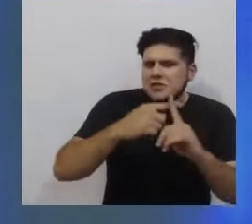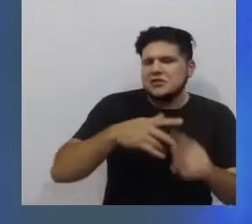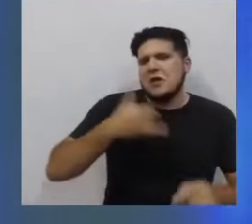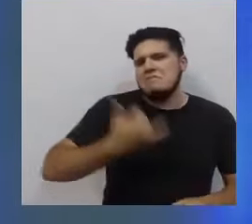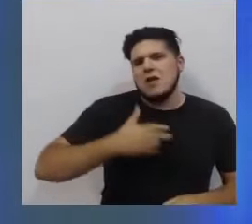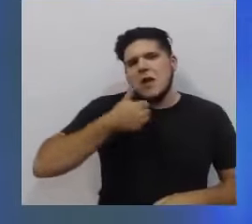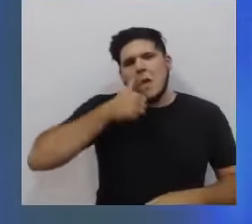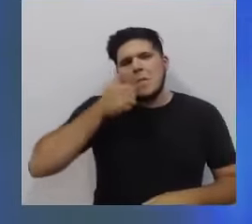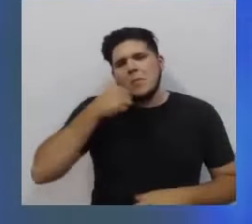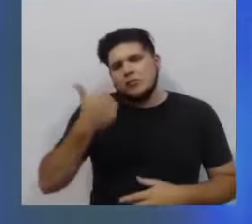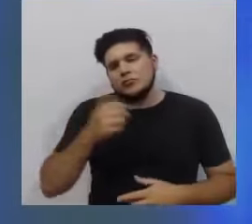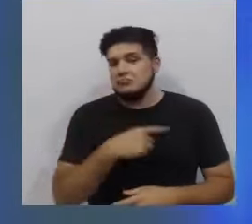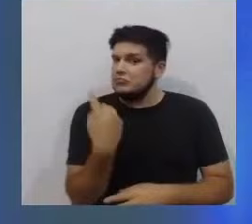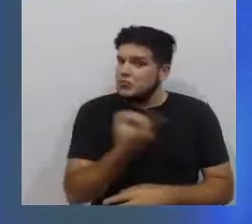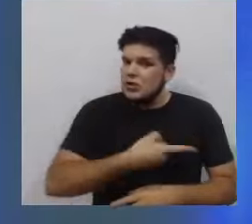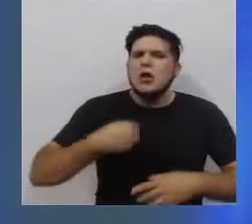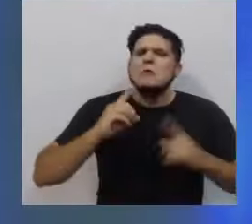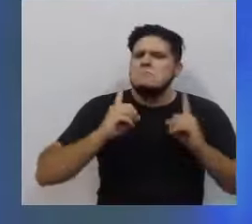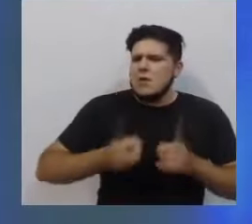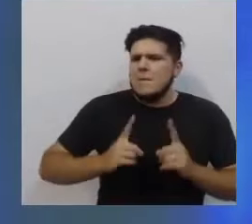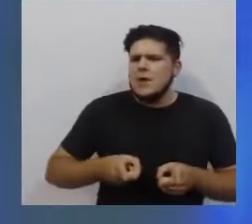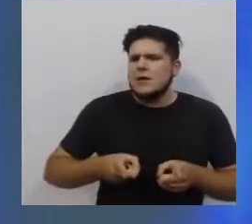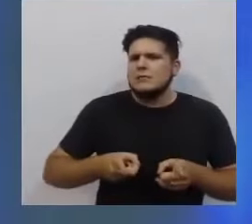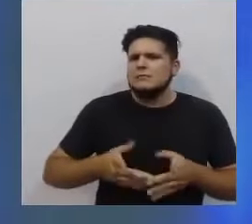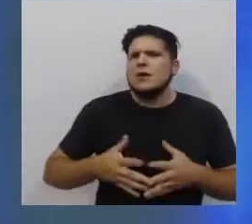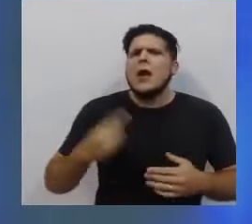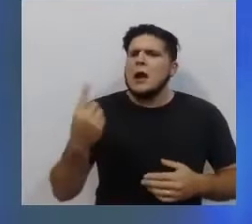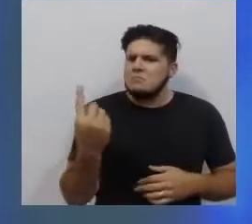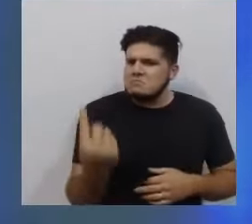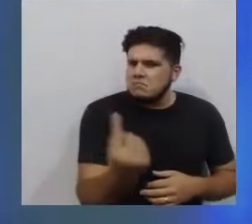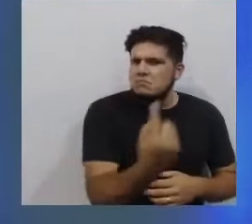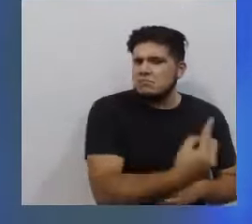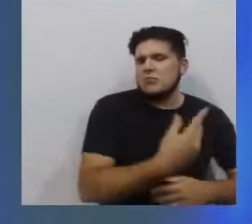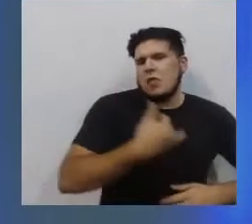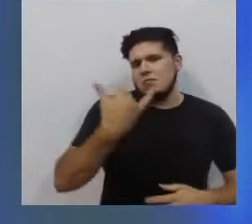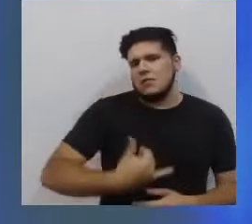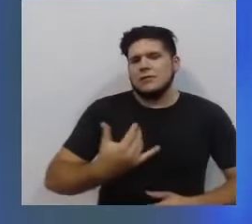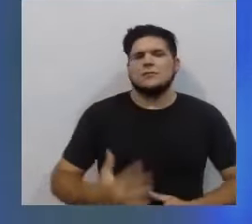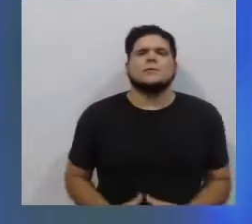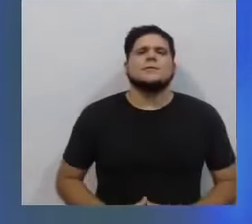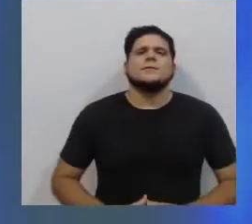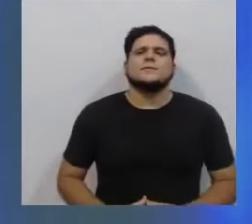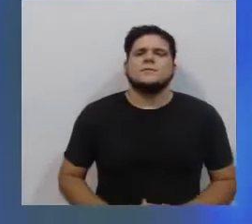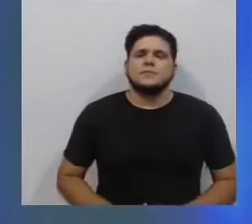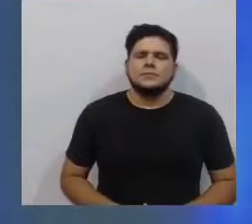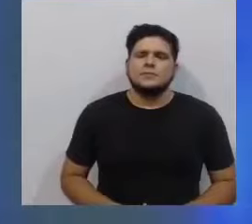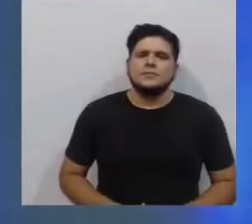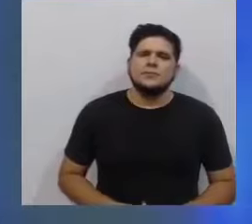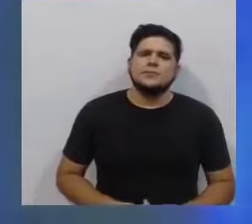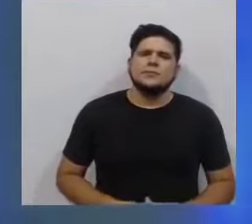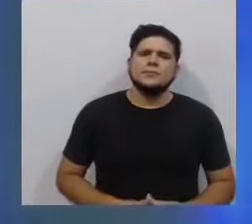y se manifiestan los dones que son capacidades que dios nos da para poder desarrollarnos